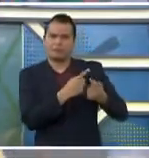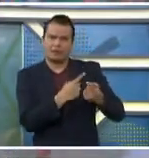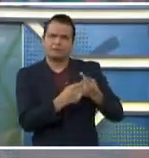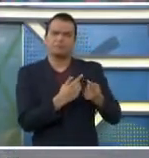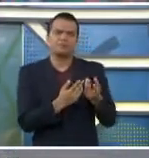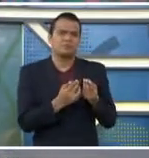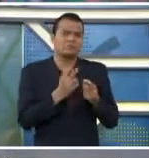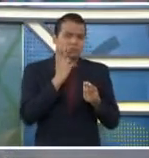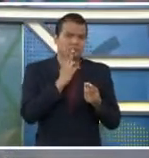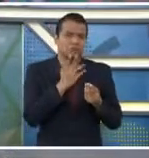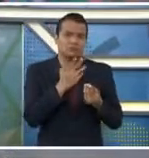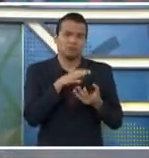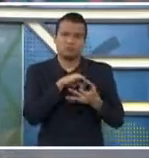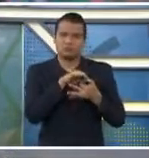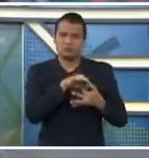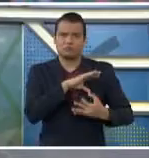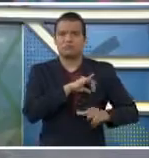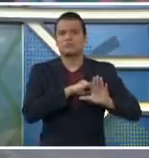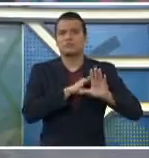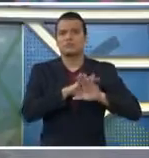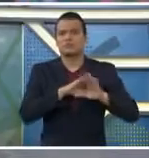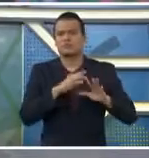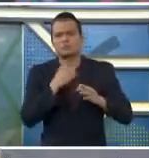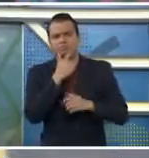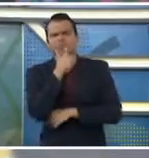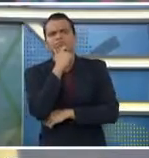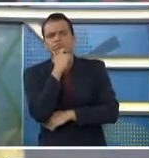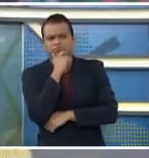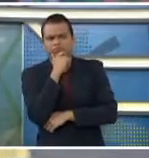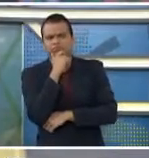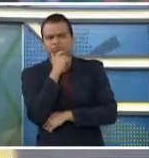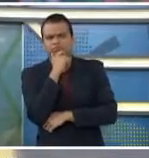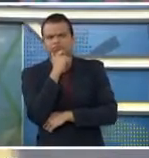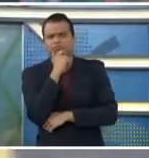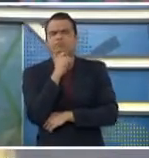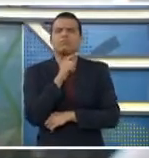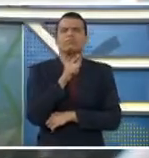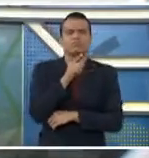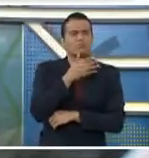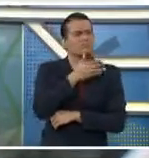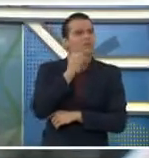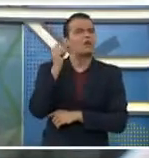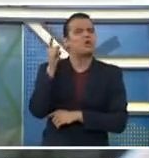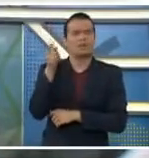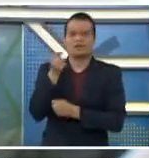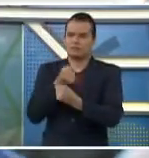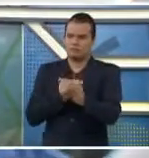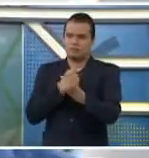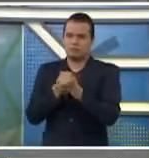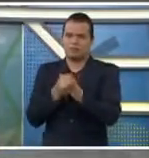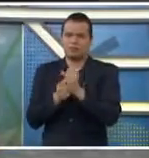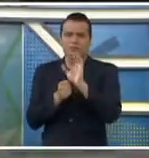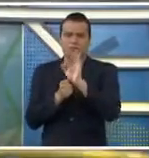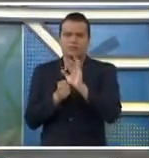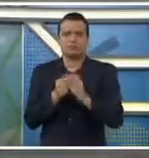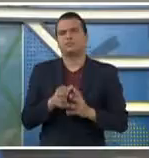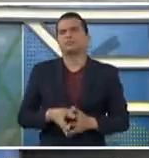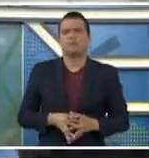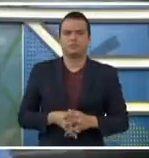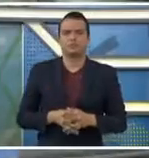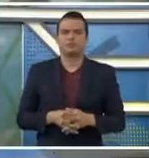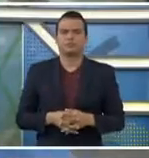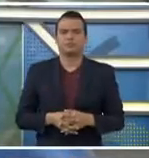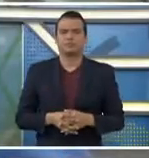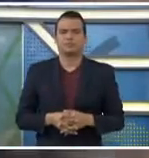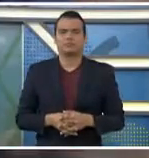del polo más cercanos a mí en Cali, después de analizar las cosas como están, concluyeron que Michel Maya es el mejor candidato que